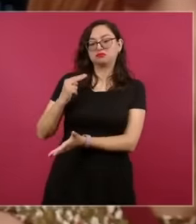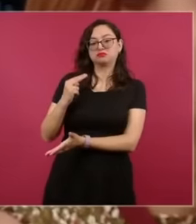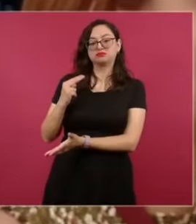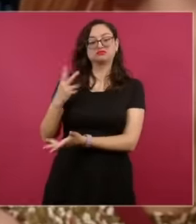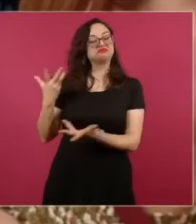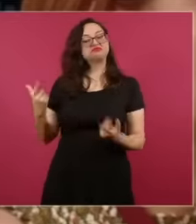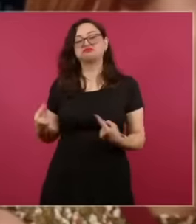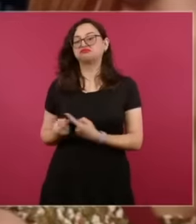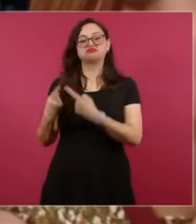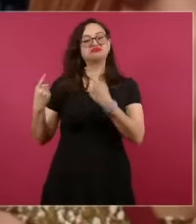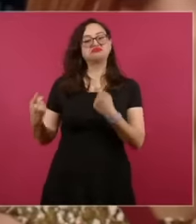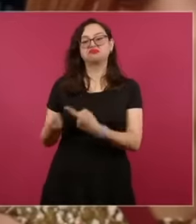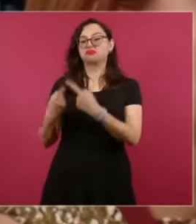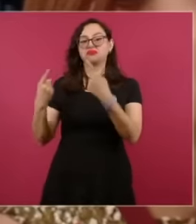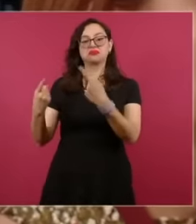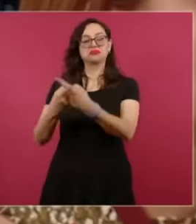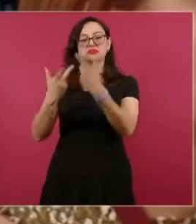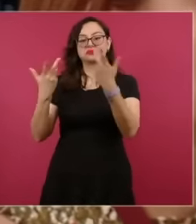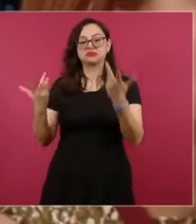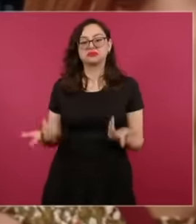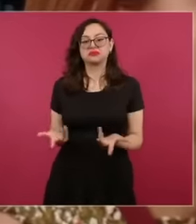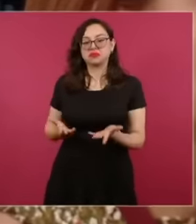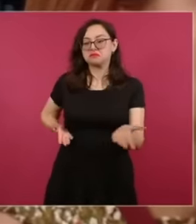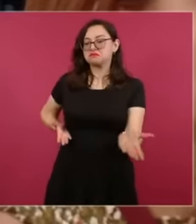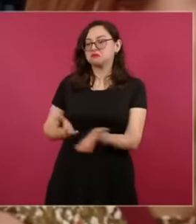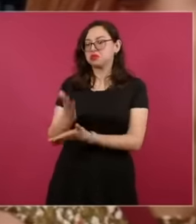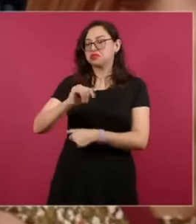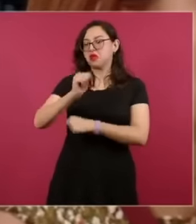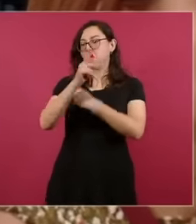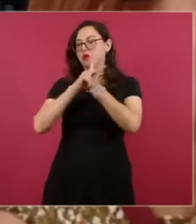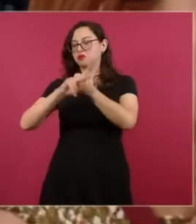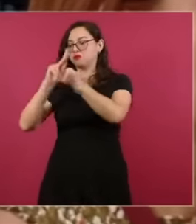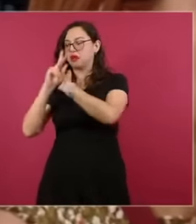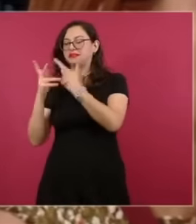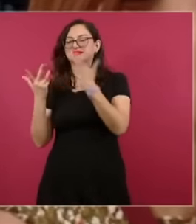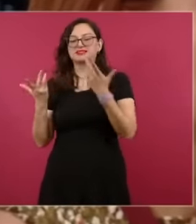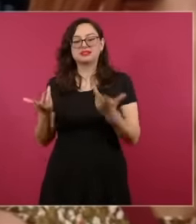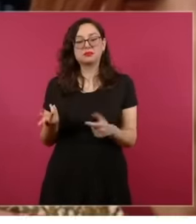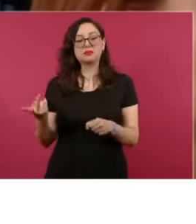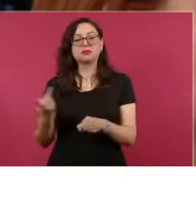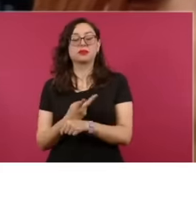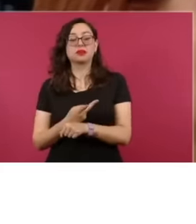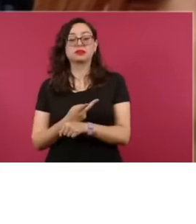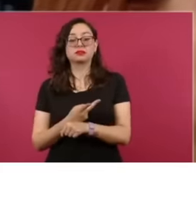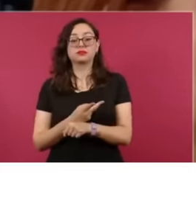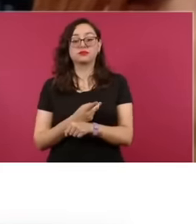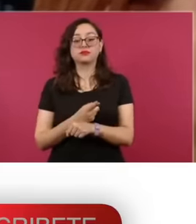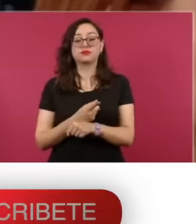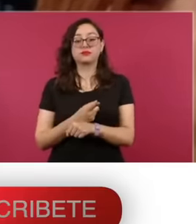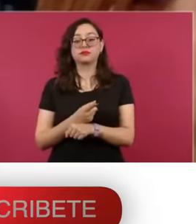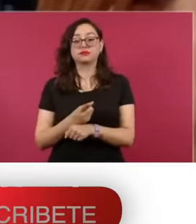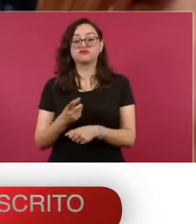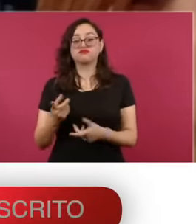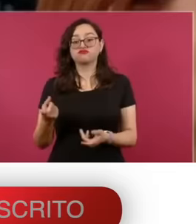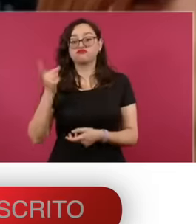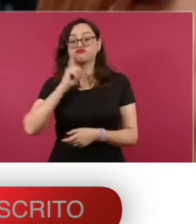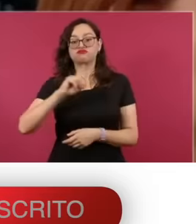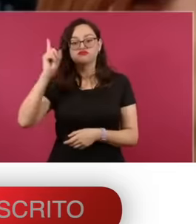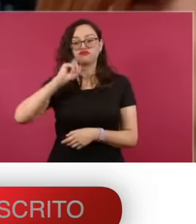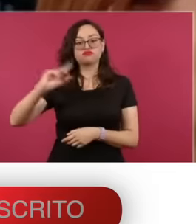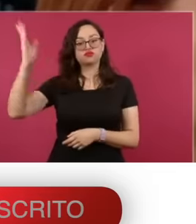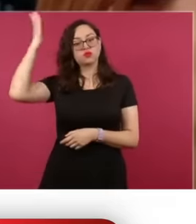con la presencia de países como Noruega y también Estados Unidos, y también la inhabilitación de la principal líder opositora,